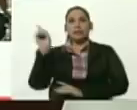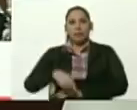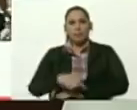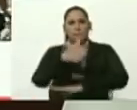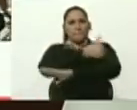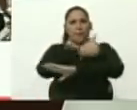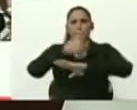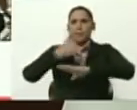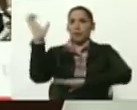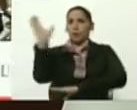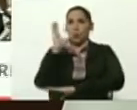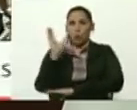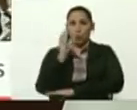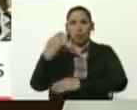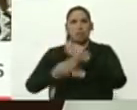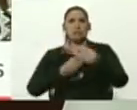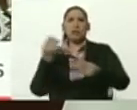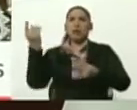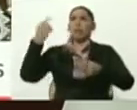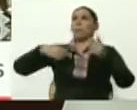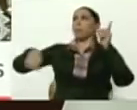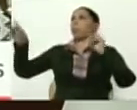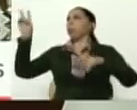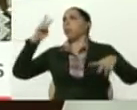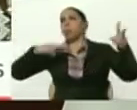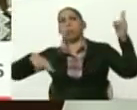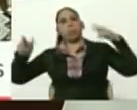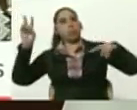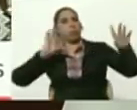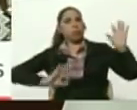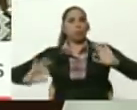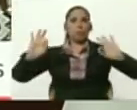autoridades colombianas hicieron caso omiso de ello.